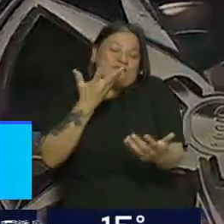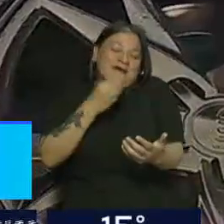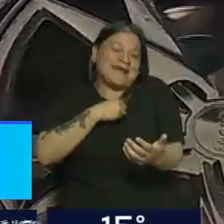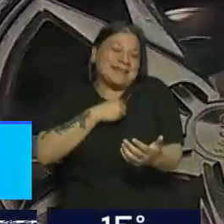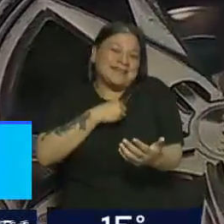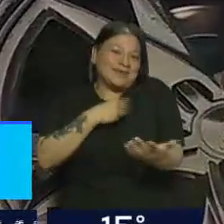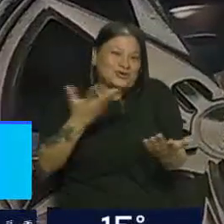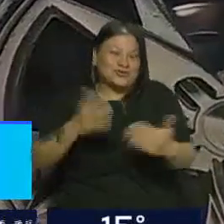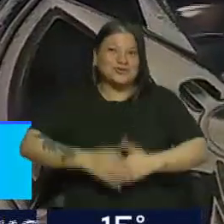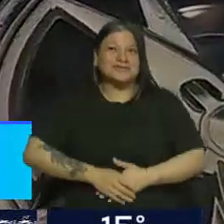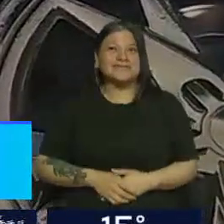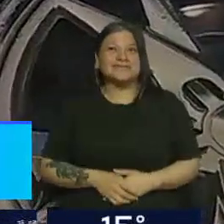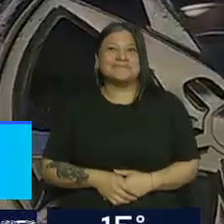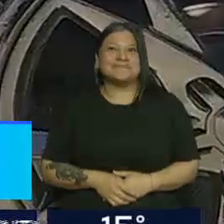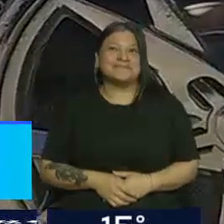Sí.